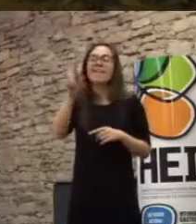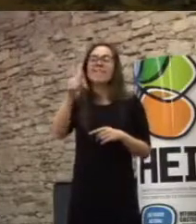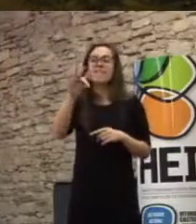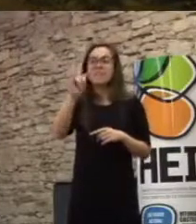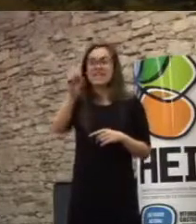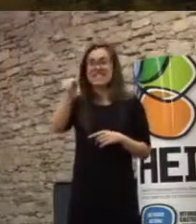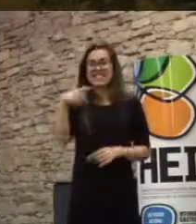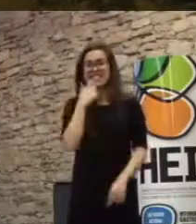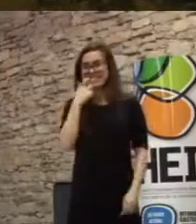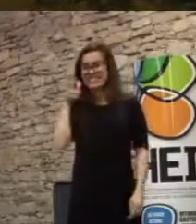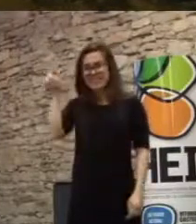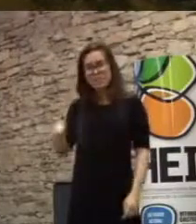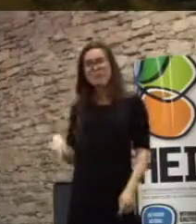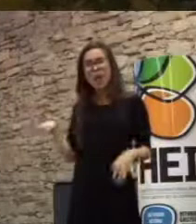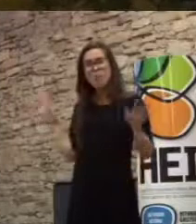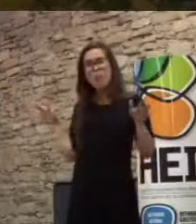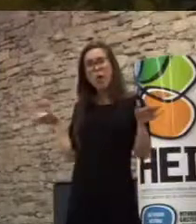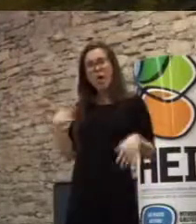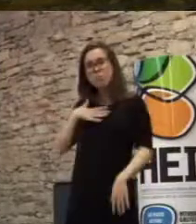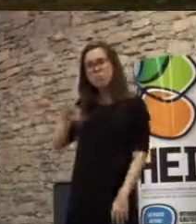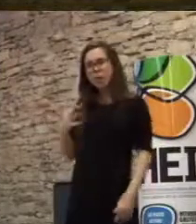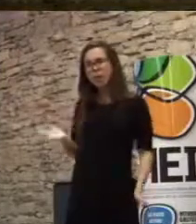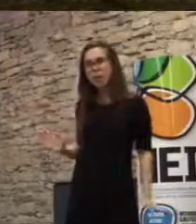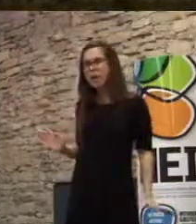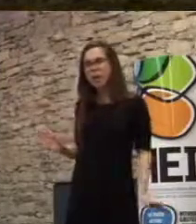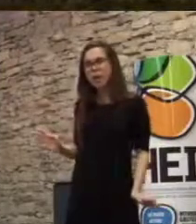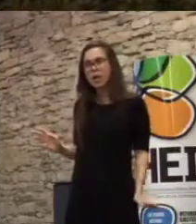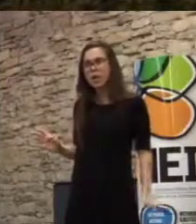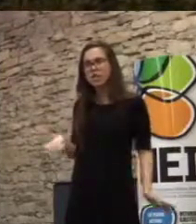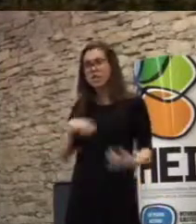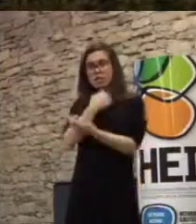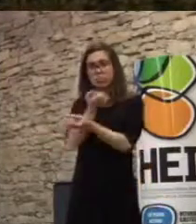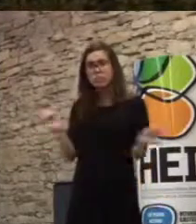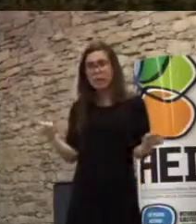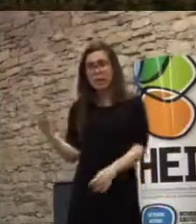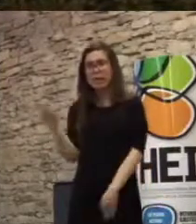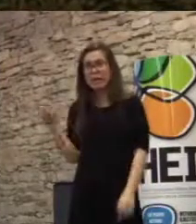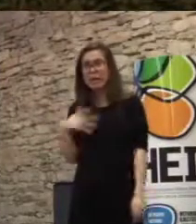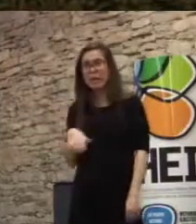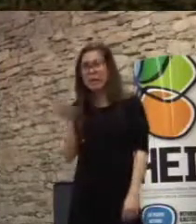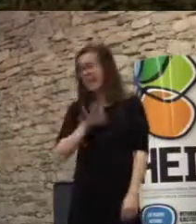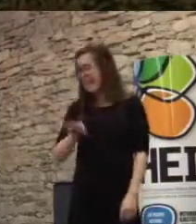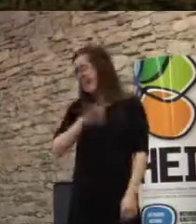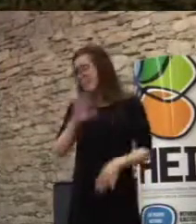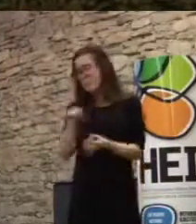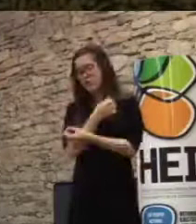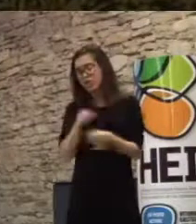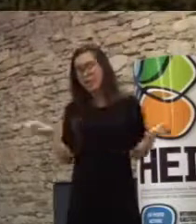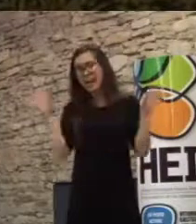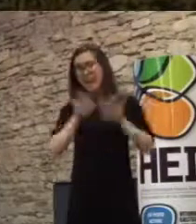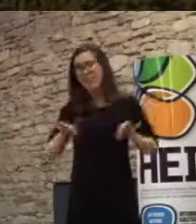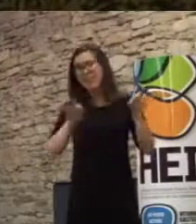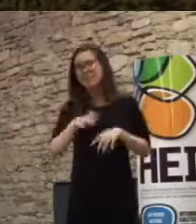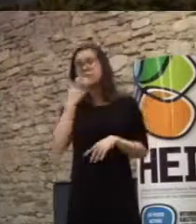conseguido volar sí que venga dios y me diga que hay imposible en esta vida no hay nada imposible si nuestros